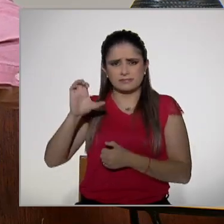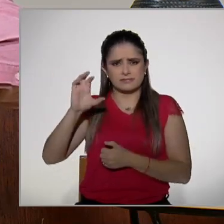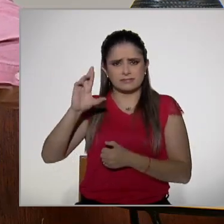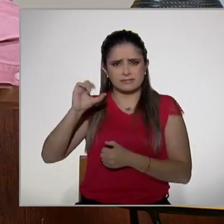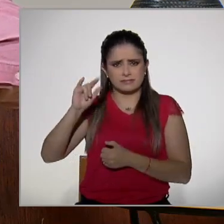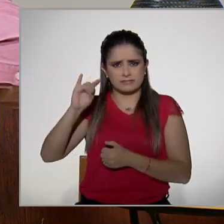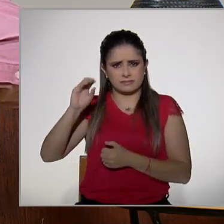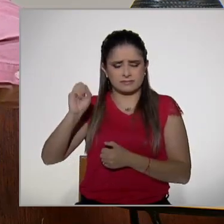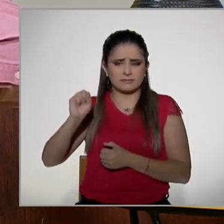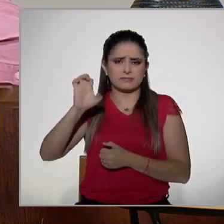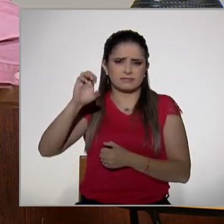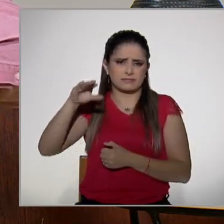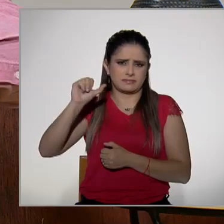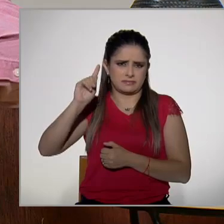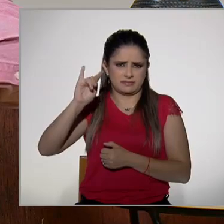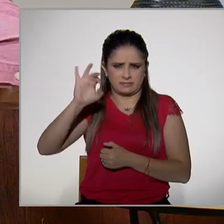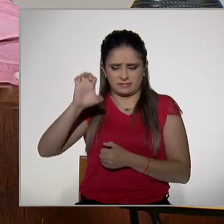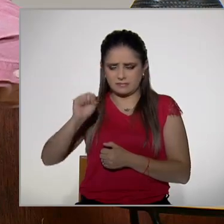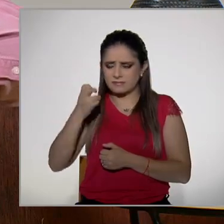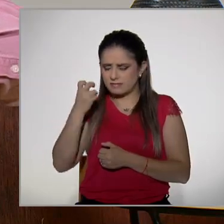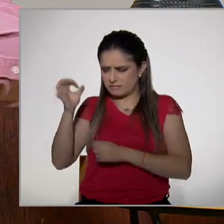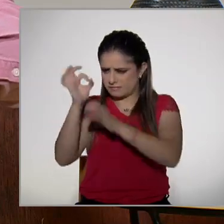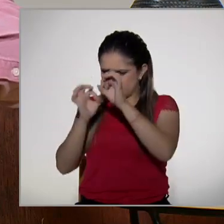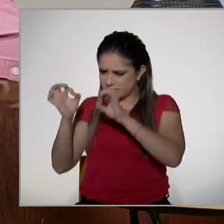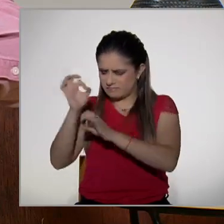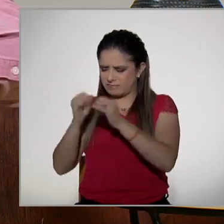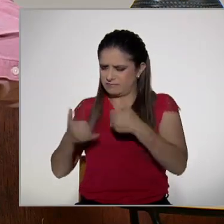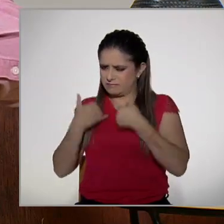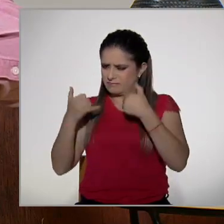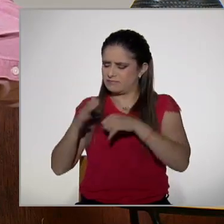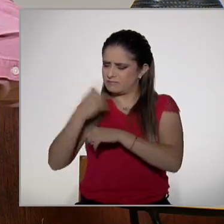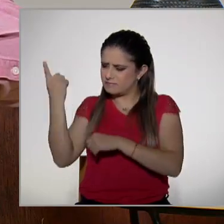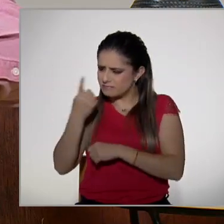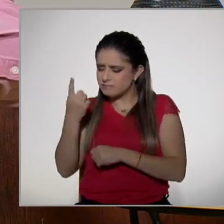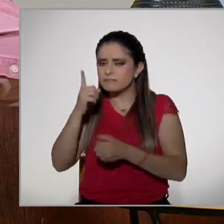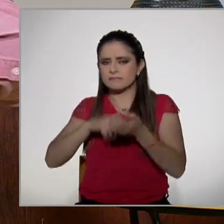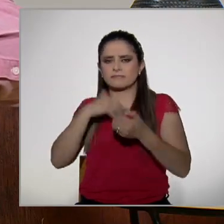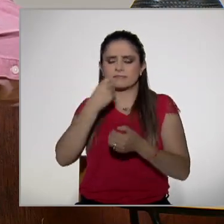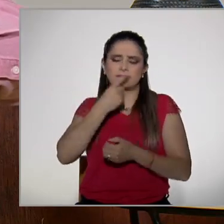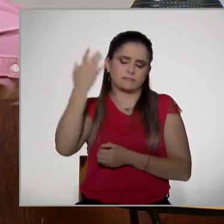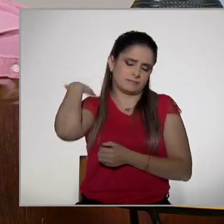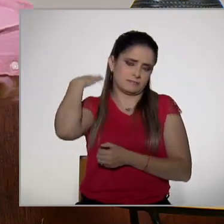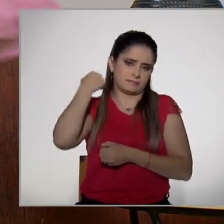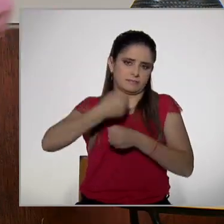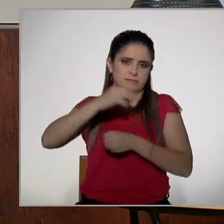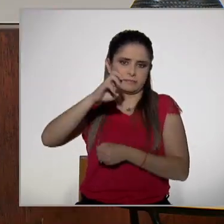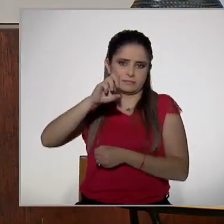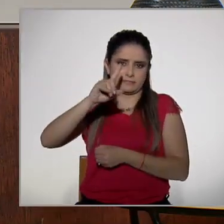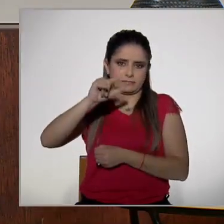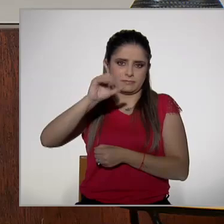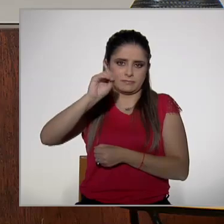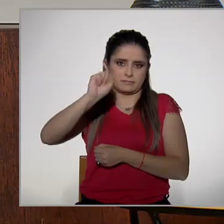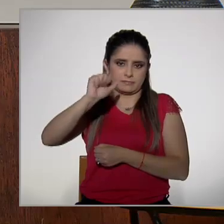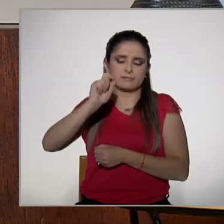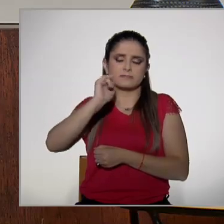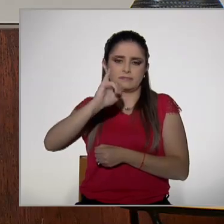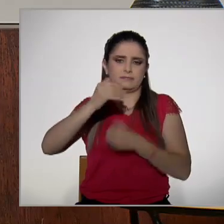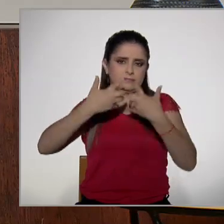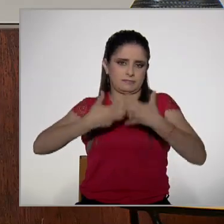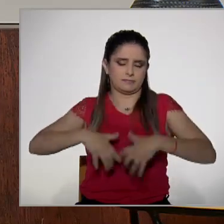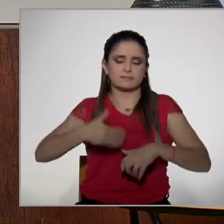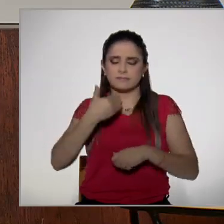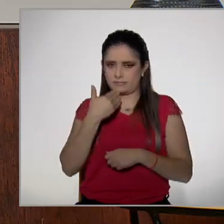hematíes que todos estos nombres son lo mismo quiere decir que la médula ósea si está funcionando que exacta ok que eso nos da otra señal para saber hasta dónde